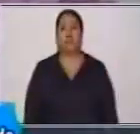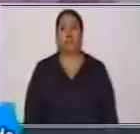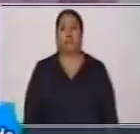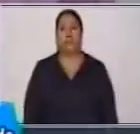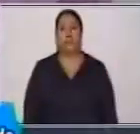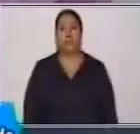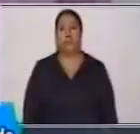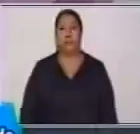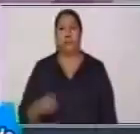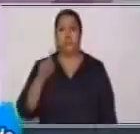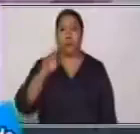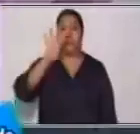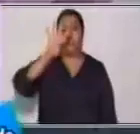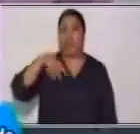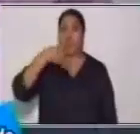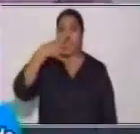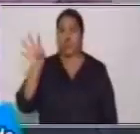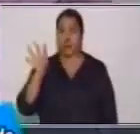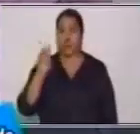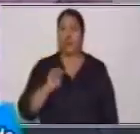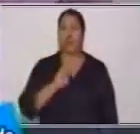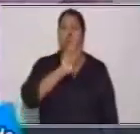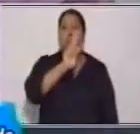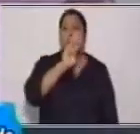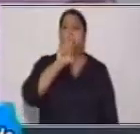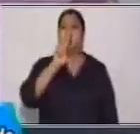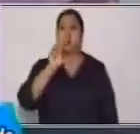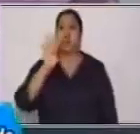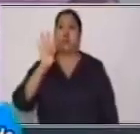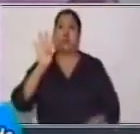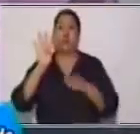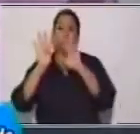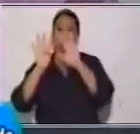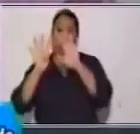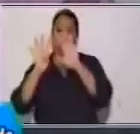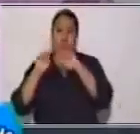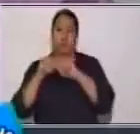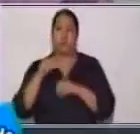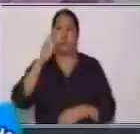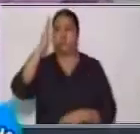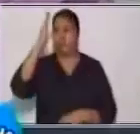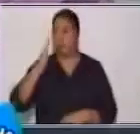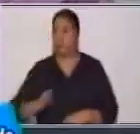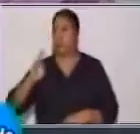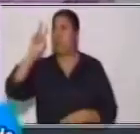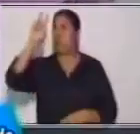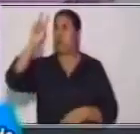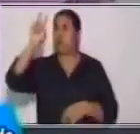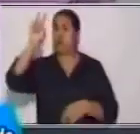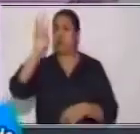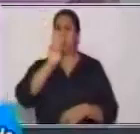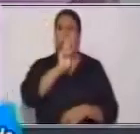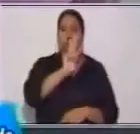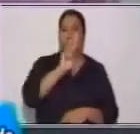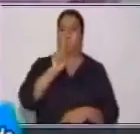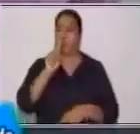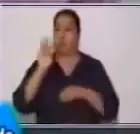según nuestra tabla, 3, 2 y 9. Mitad, 3, 1 y